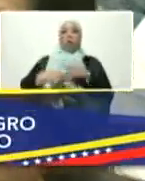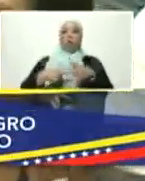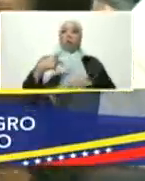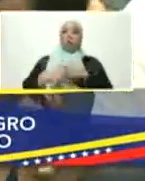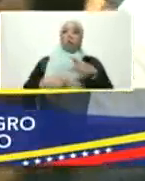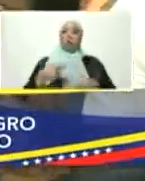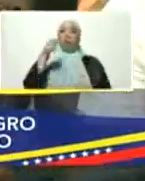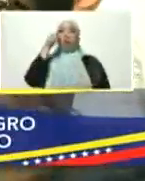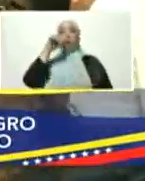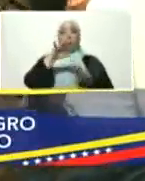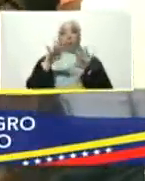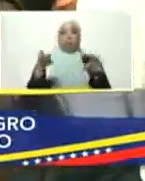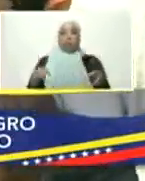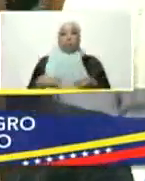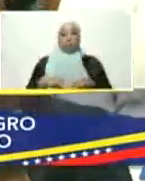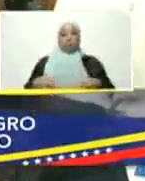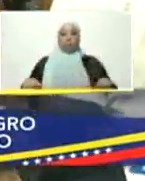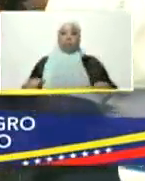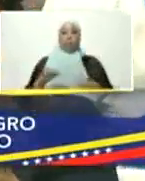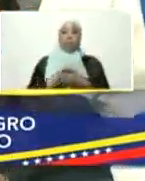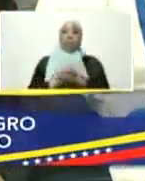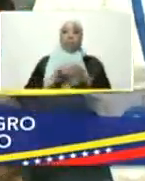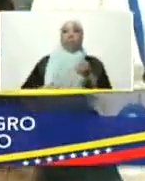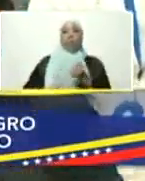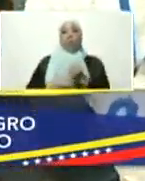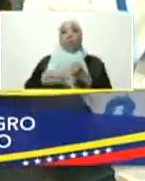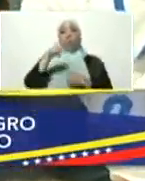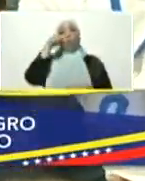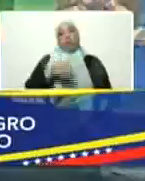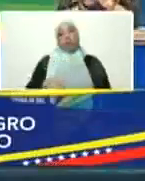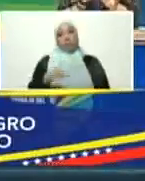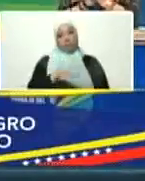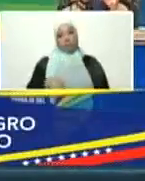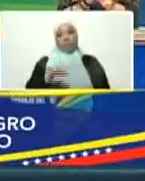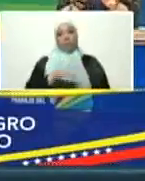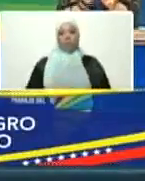del campo, de las manos de los campesinos y campesinas.